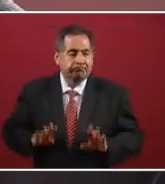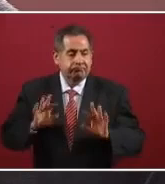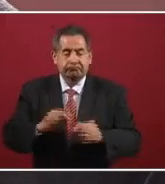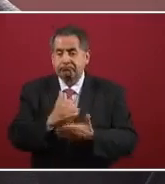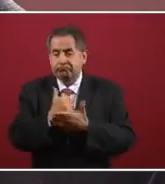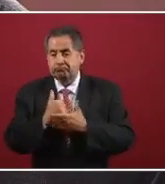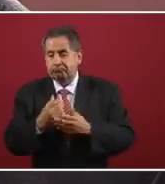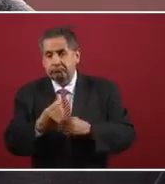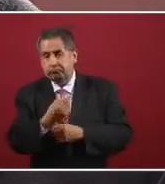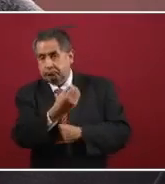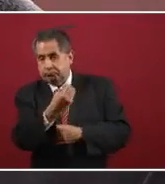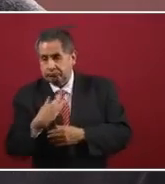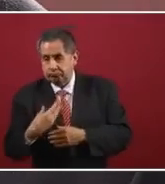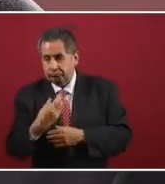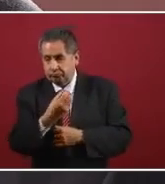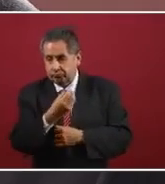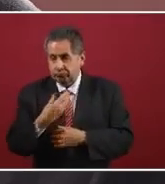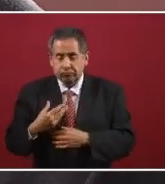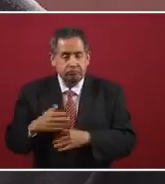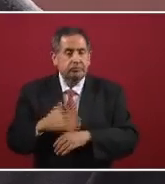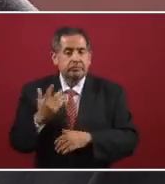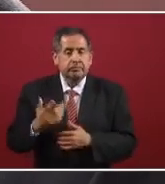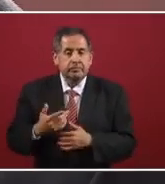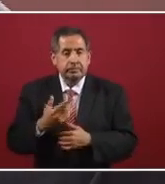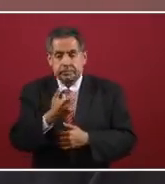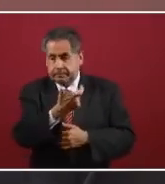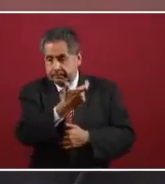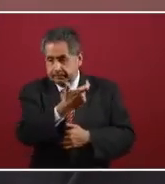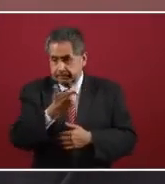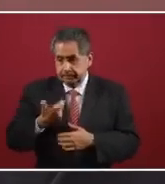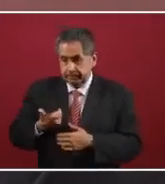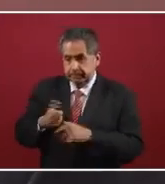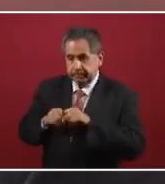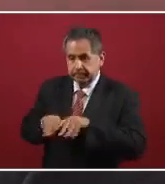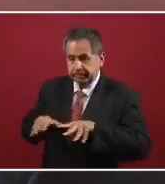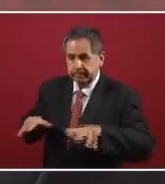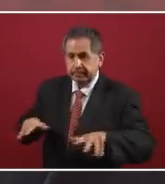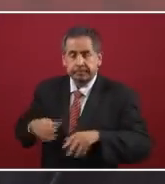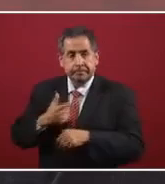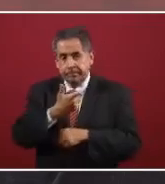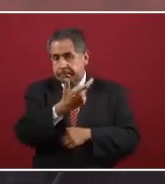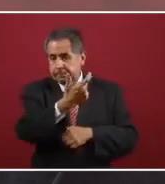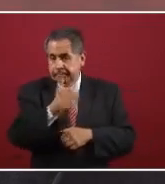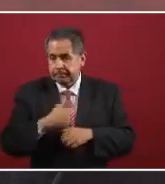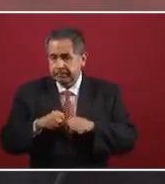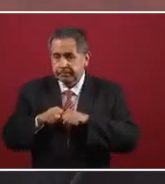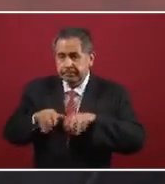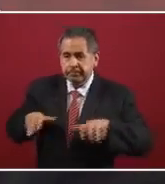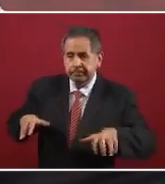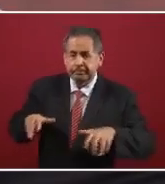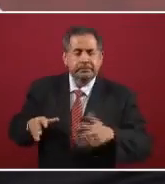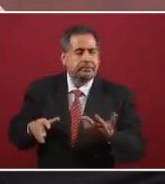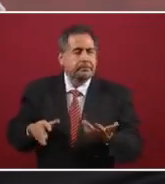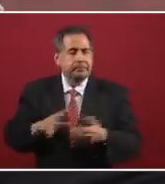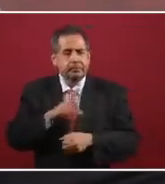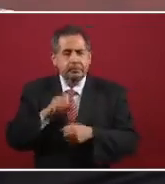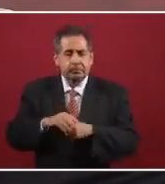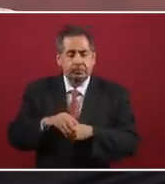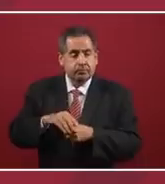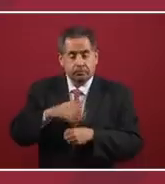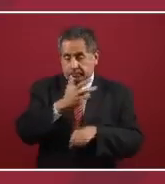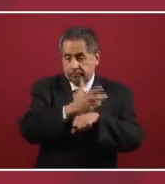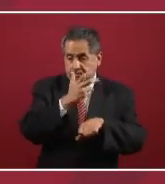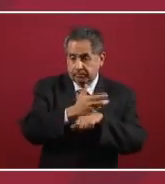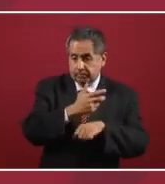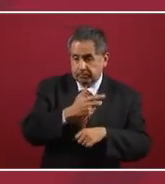ayuda, porque se distribuye por todo el país el apoyo